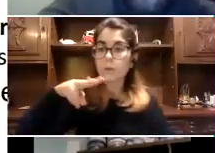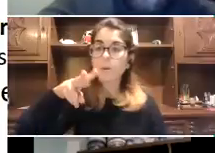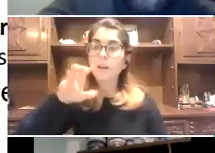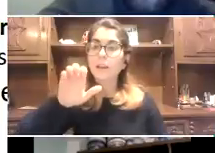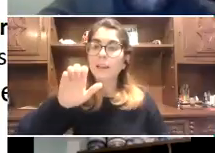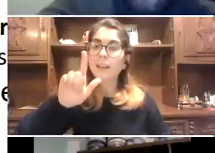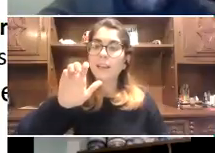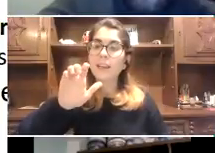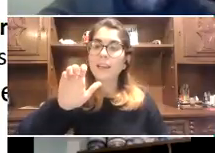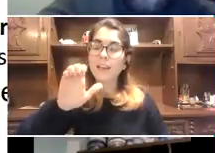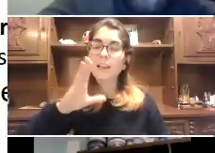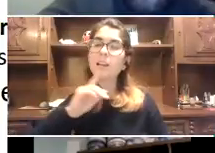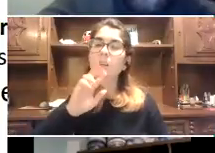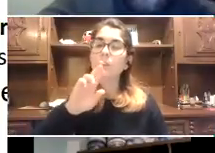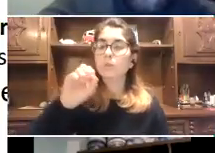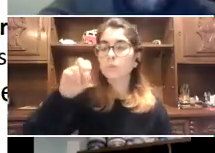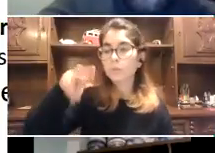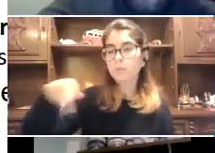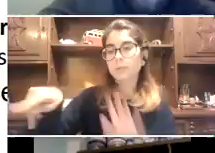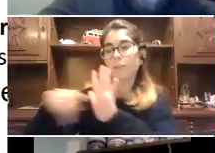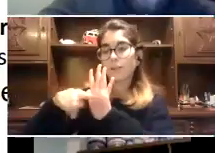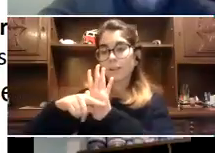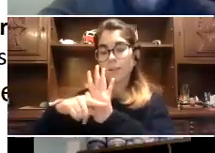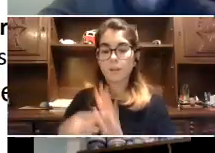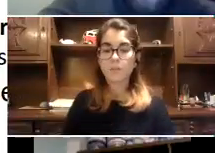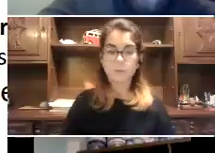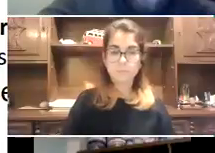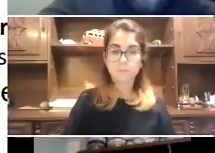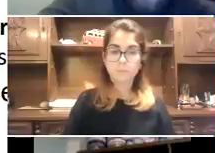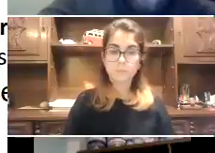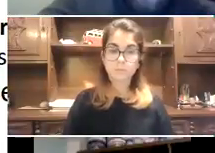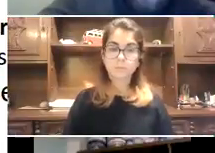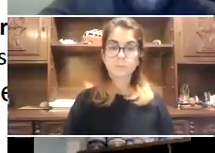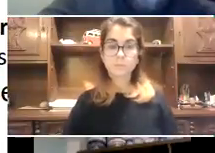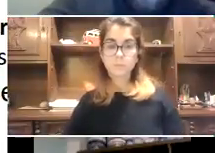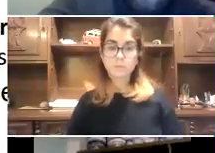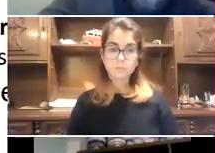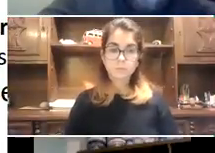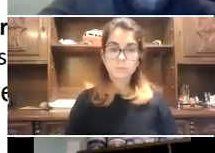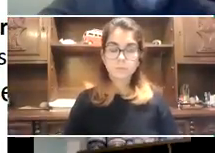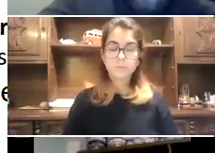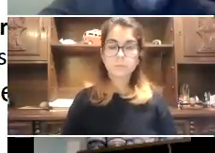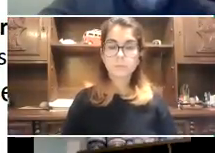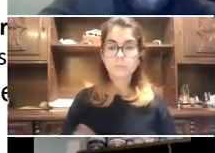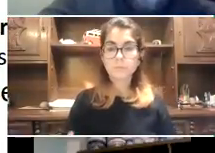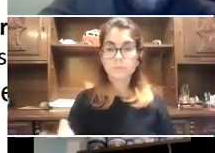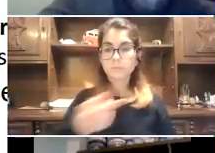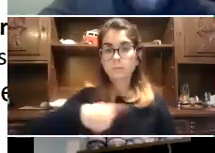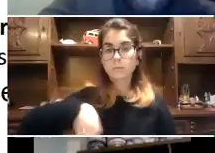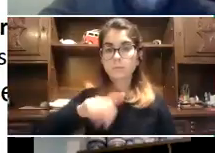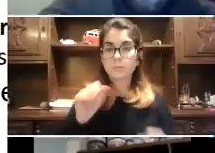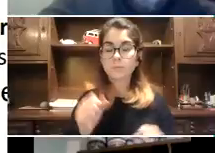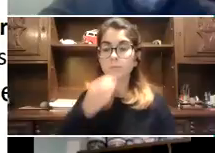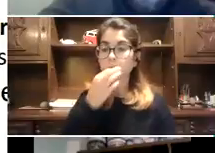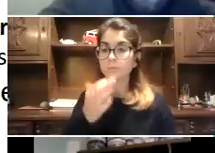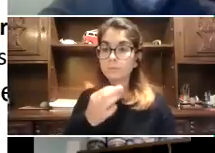Llegado a este punto, digamos, de la teoría atómica, podemos decir que la carga